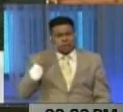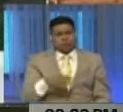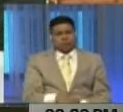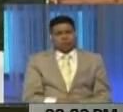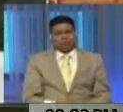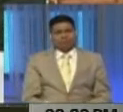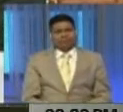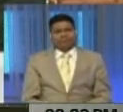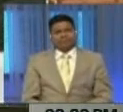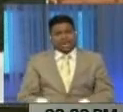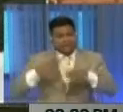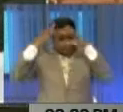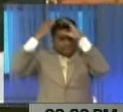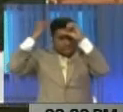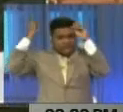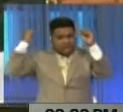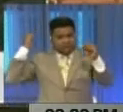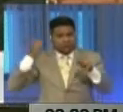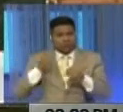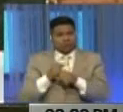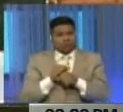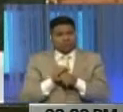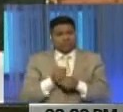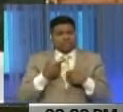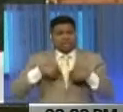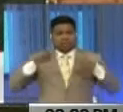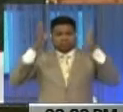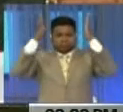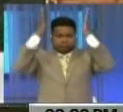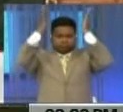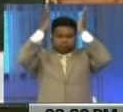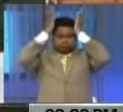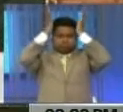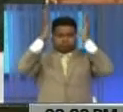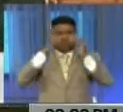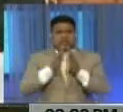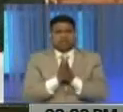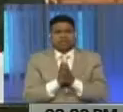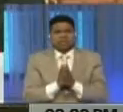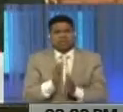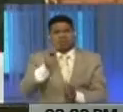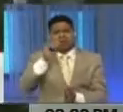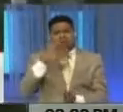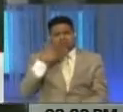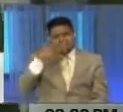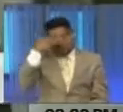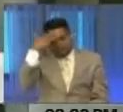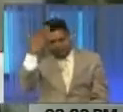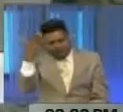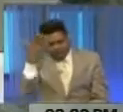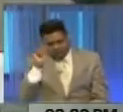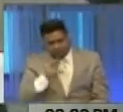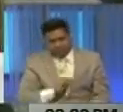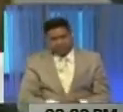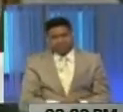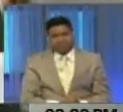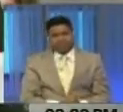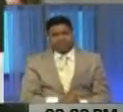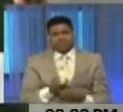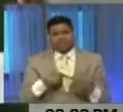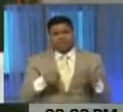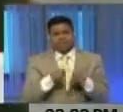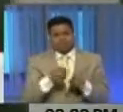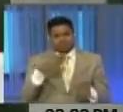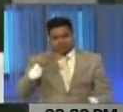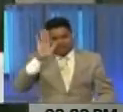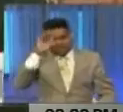embajador del Reino de Arabia Saudita, Jamal Ibrahim Mohamed Nasser. Igualmente,